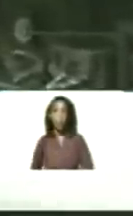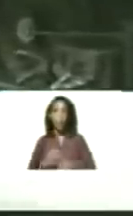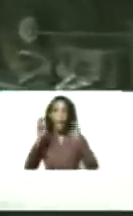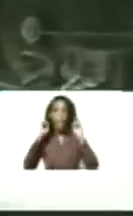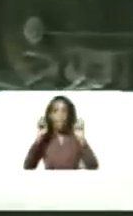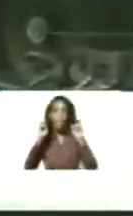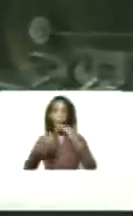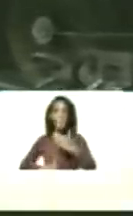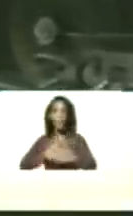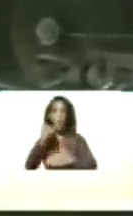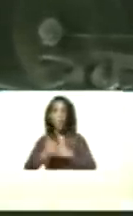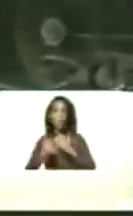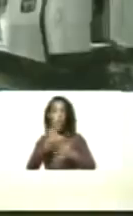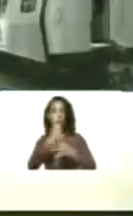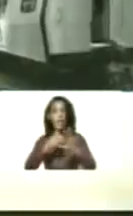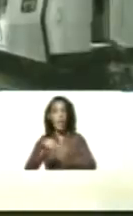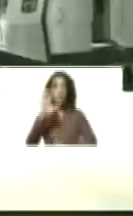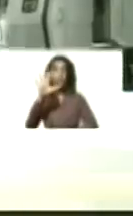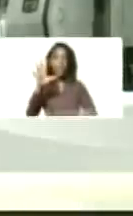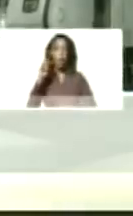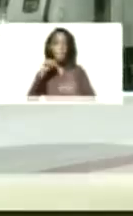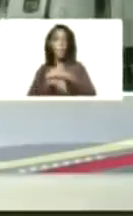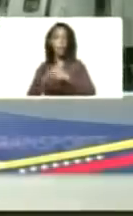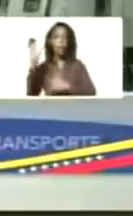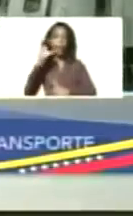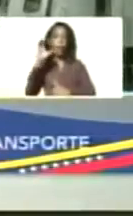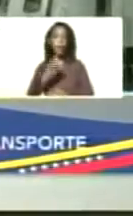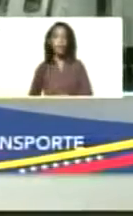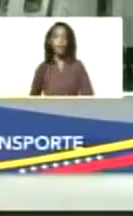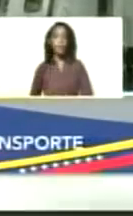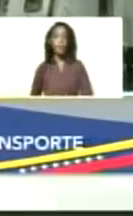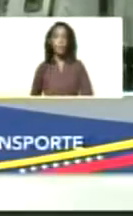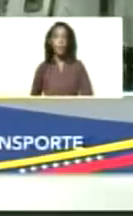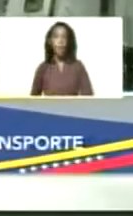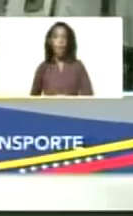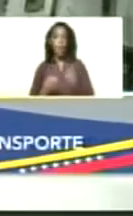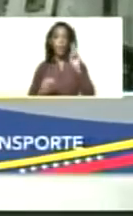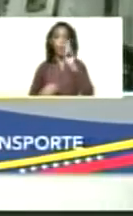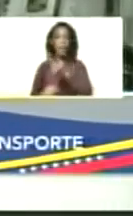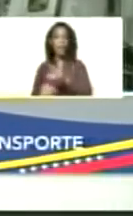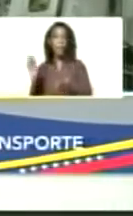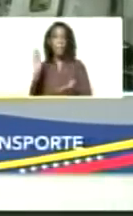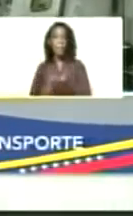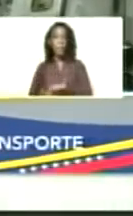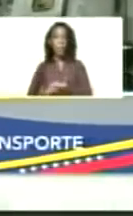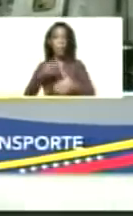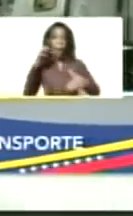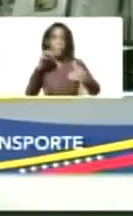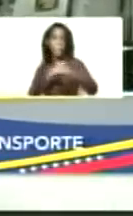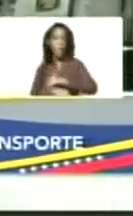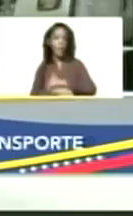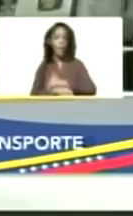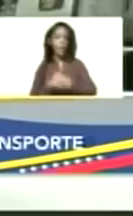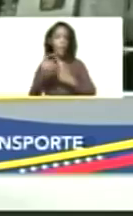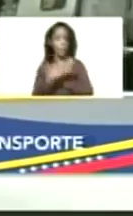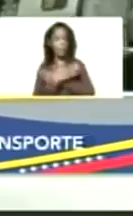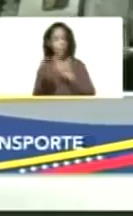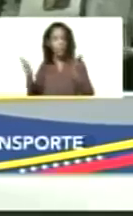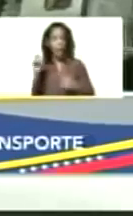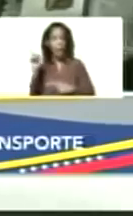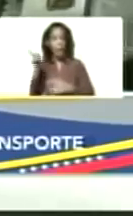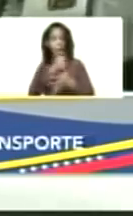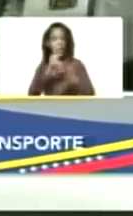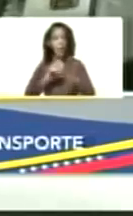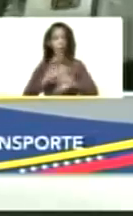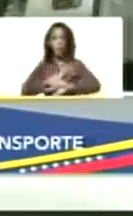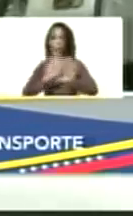al proyecto de línea 5 de Metro de Caracas, lo que tiene que ver con la colocación de los trenes que están dispuestos para esa línea, que ya